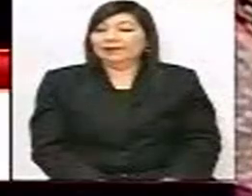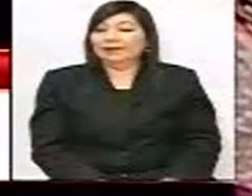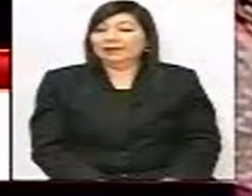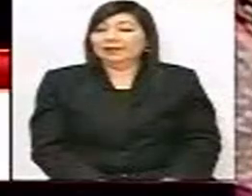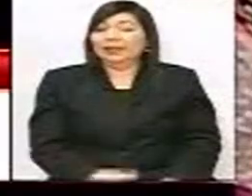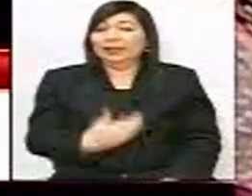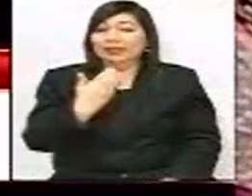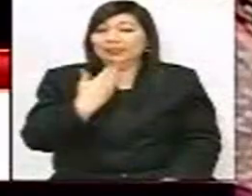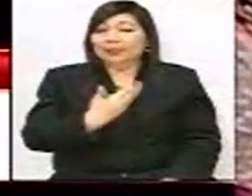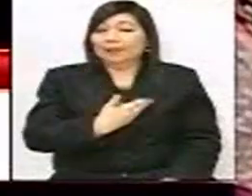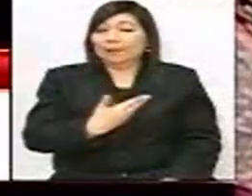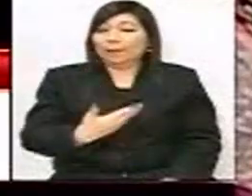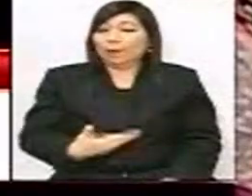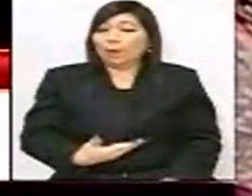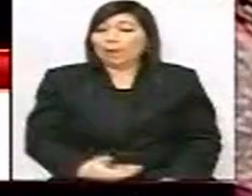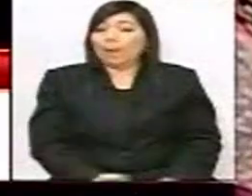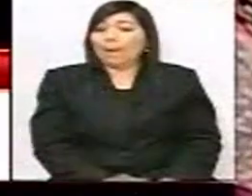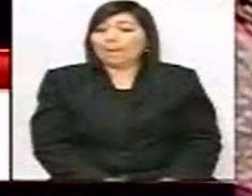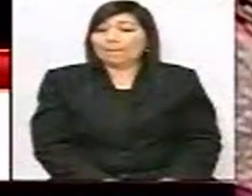señor presidente.